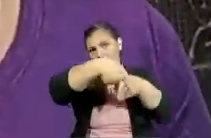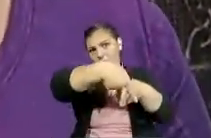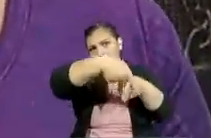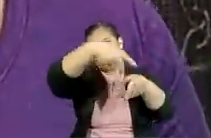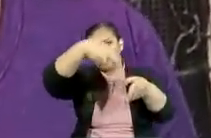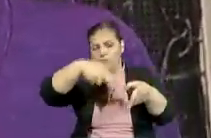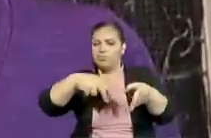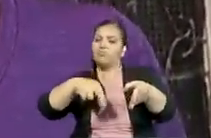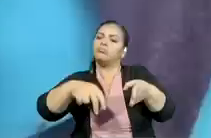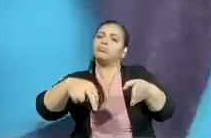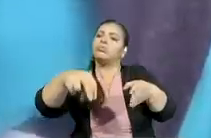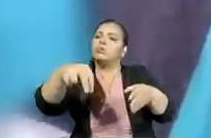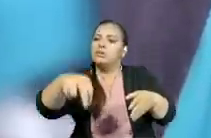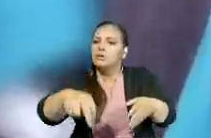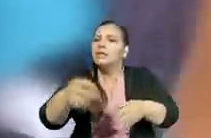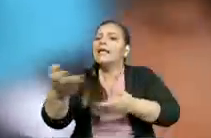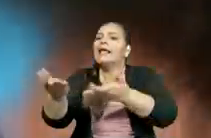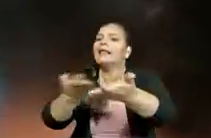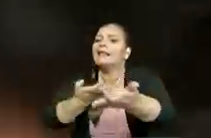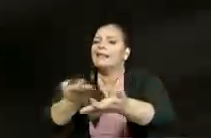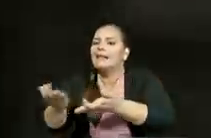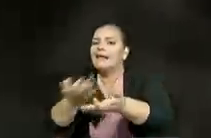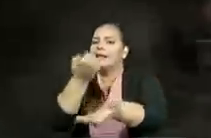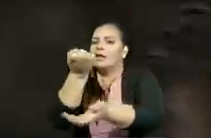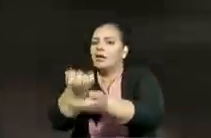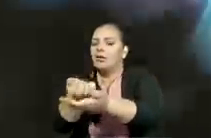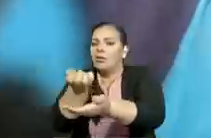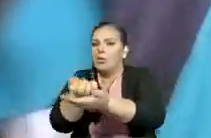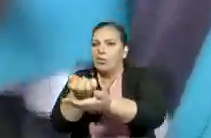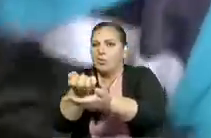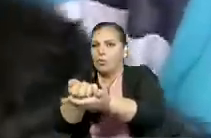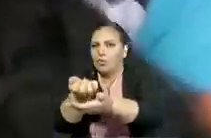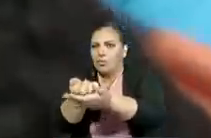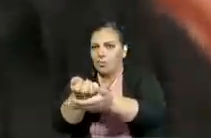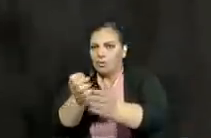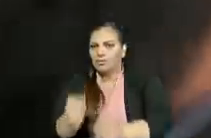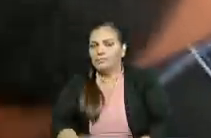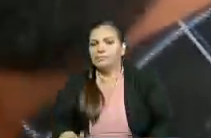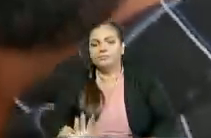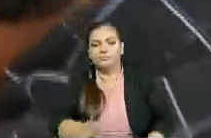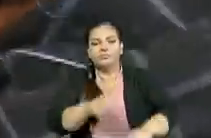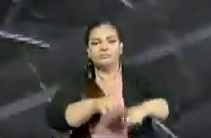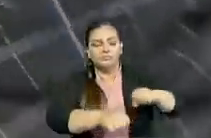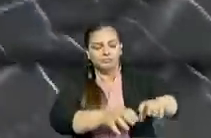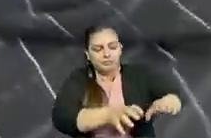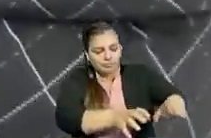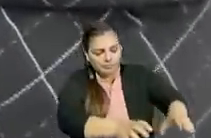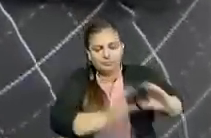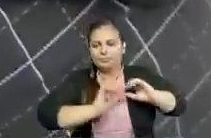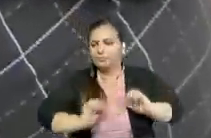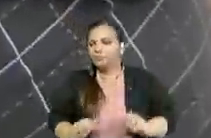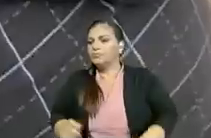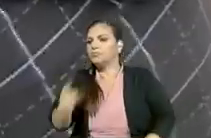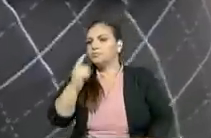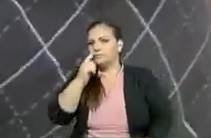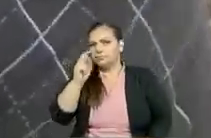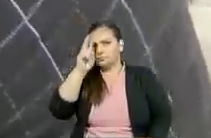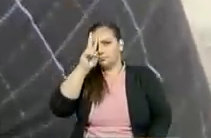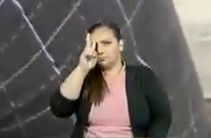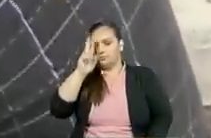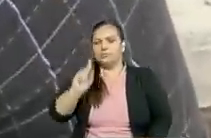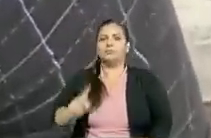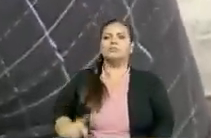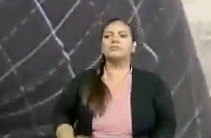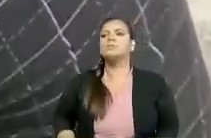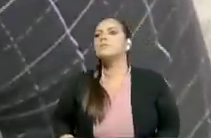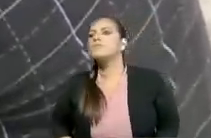dio cuenta, él no pudo alcanzarlo porque es una persona de edad. El hecho se produjo la mañana de este jueves en la cooperativa